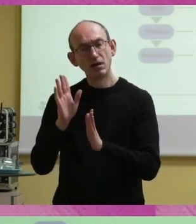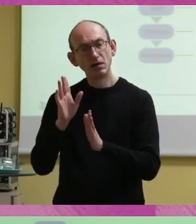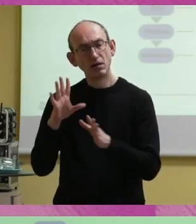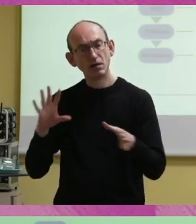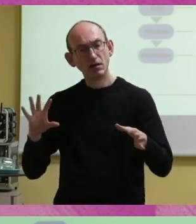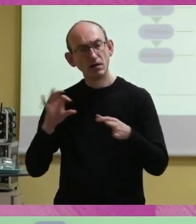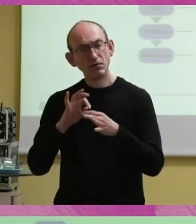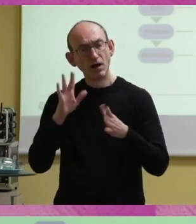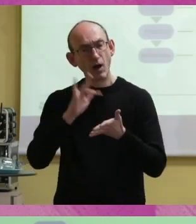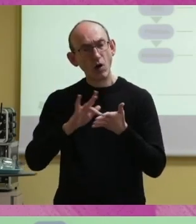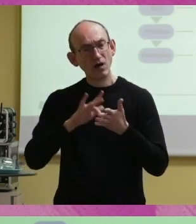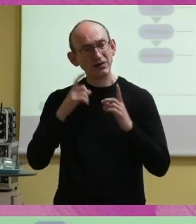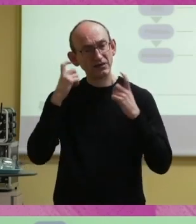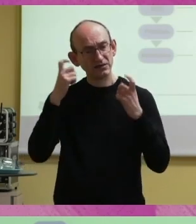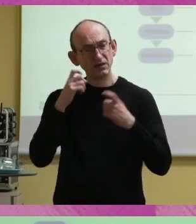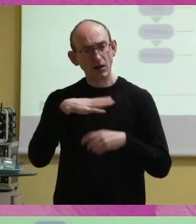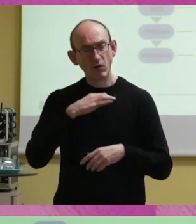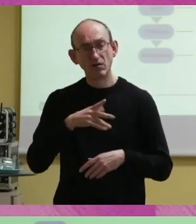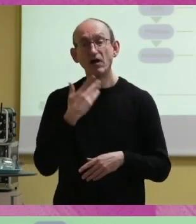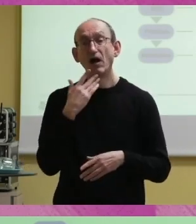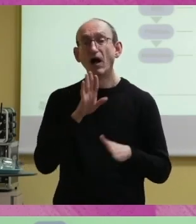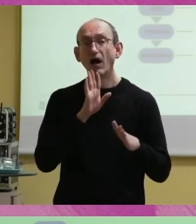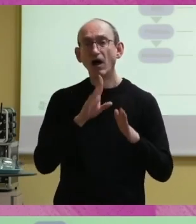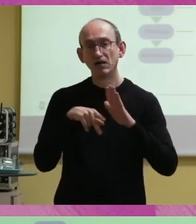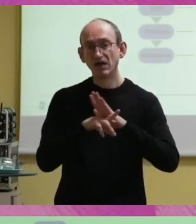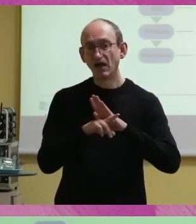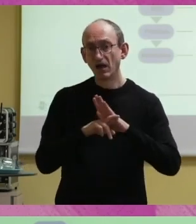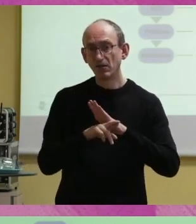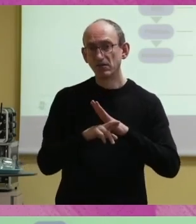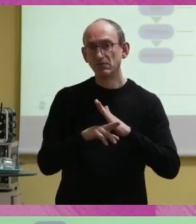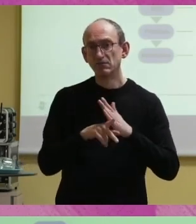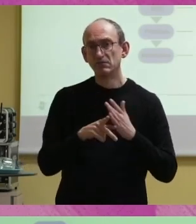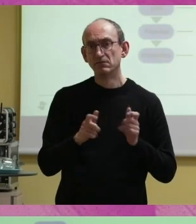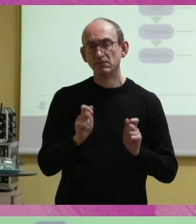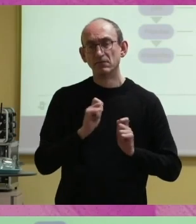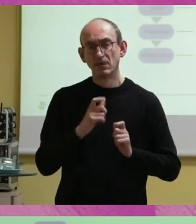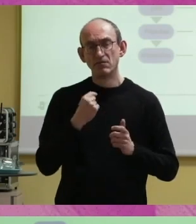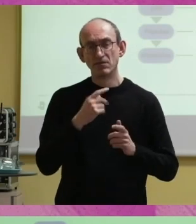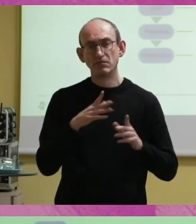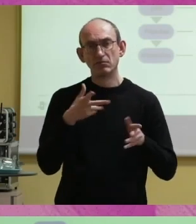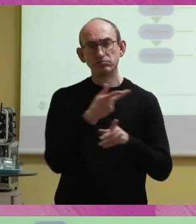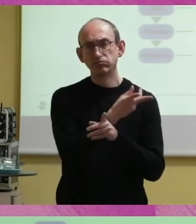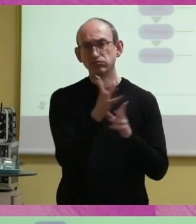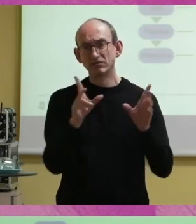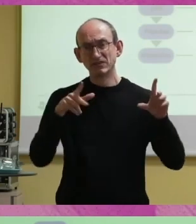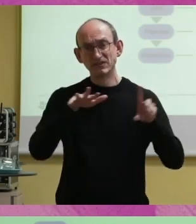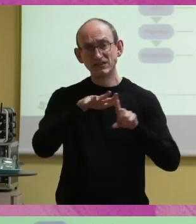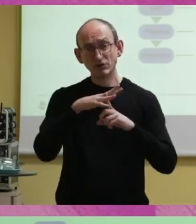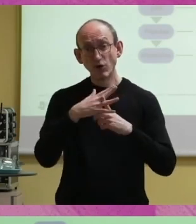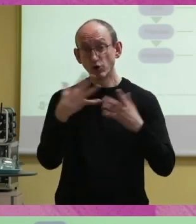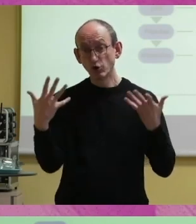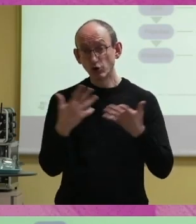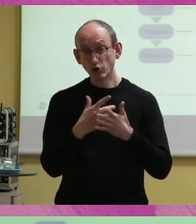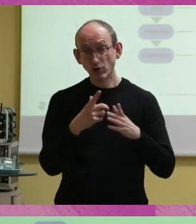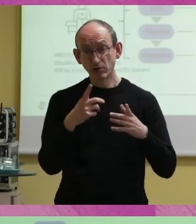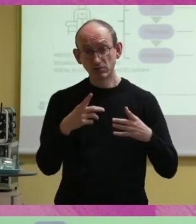intentar corregirlo. Por lo tanto, estas herramientas que nos hacen pues como una foto de todo el panorama son súper